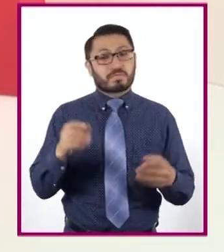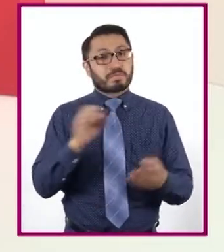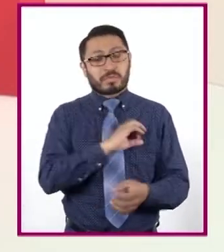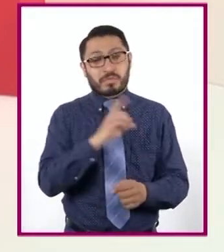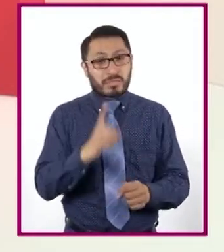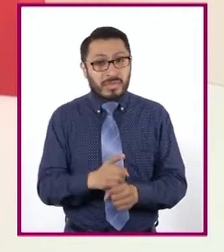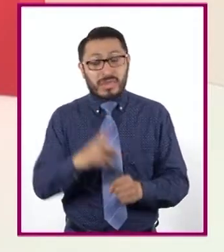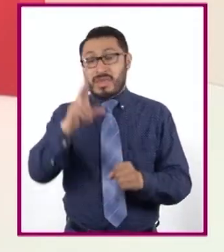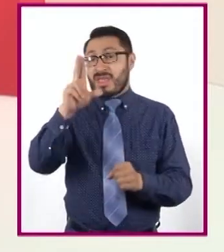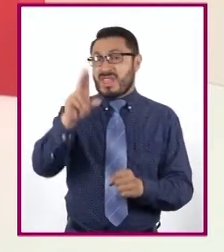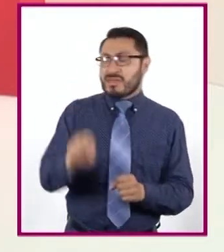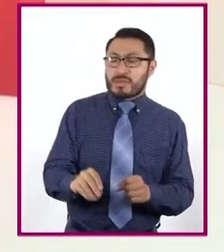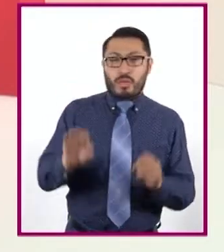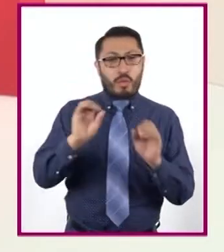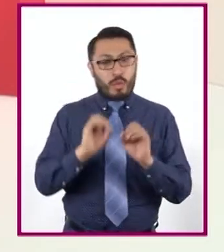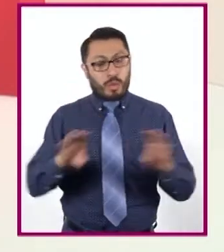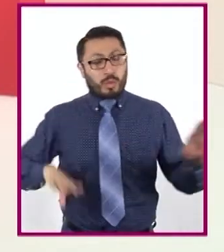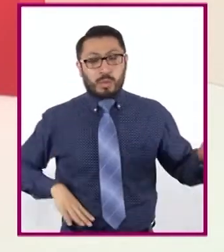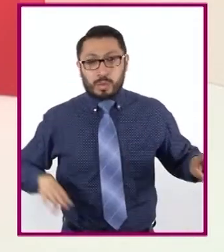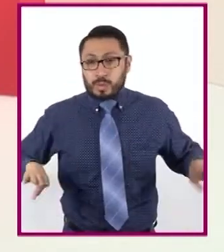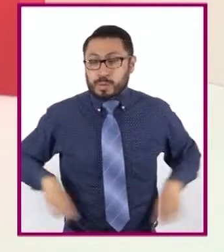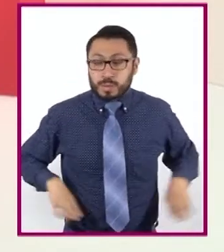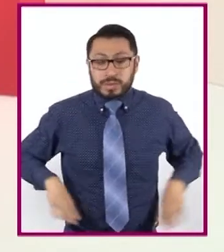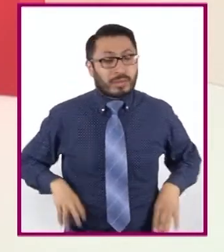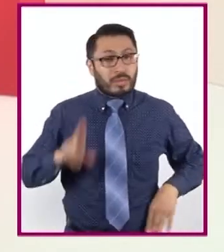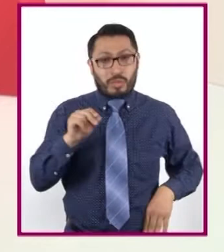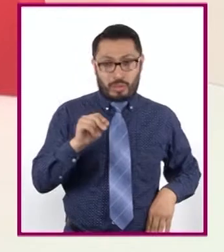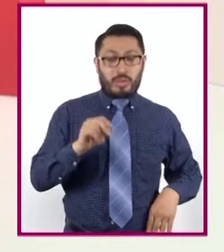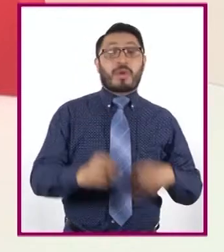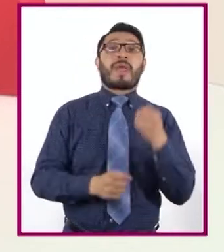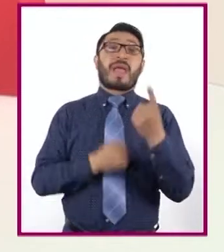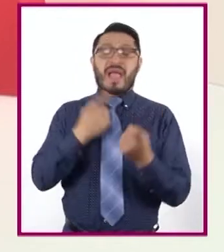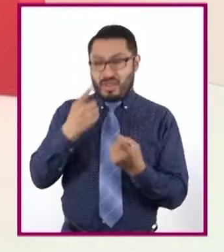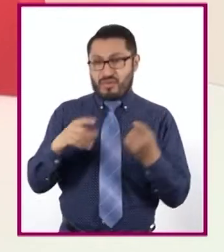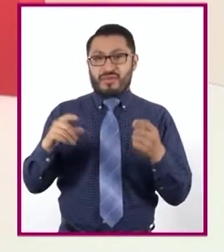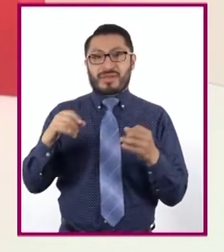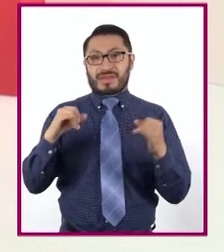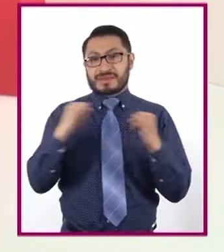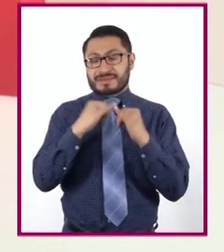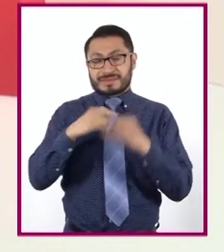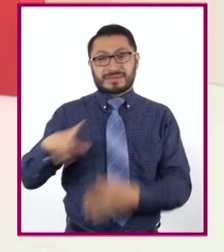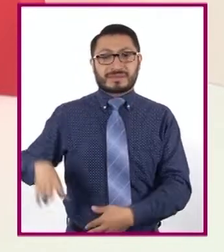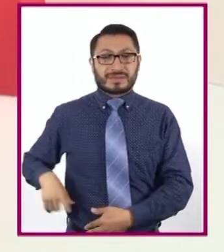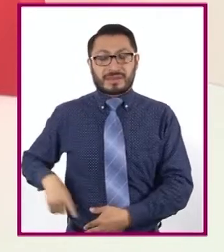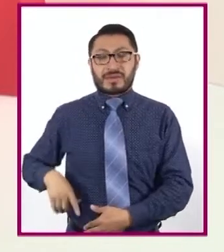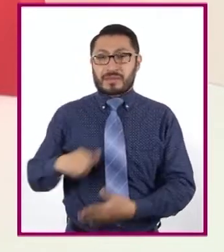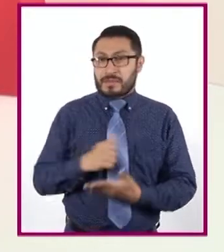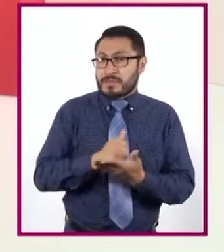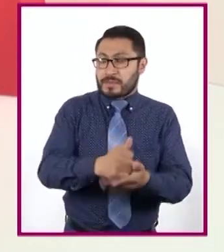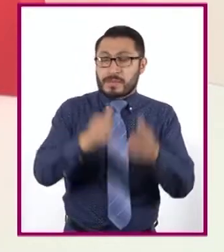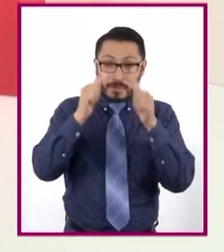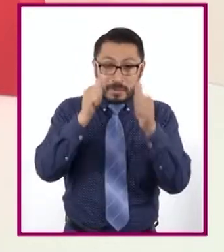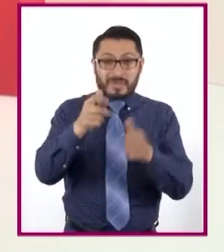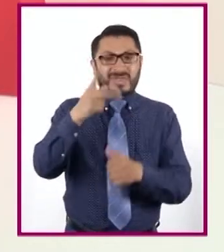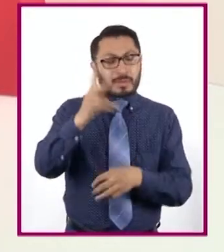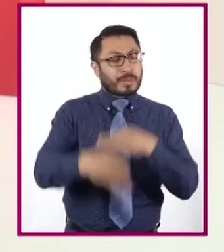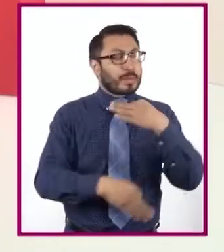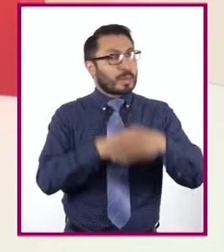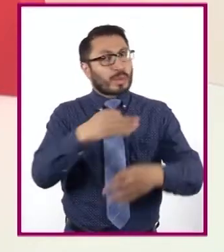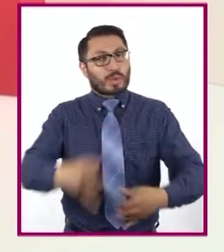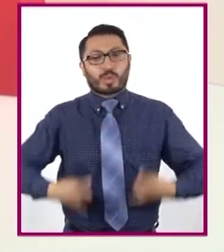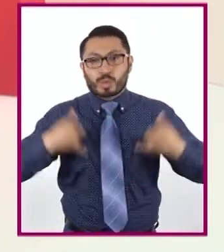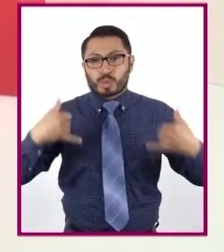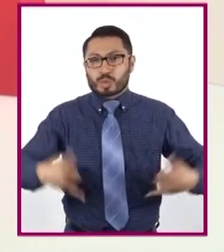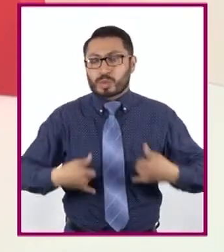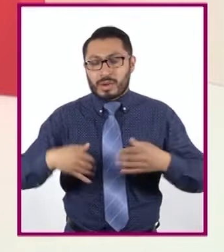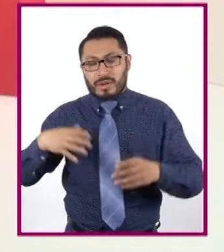que hay instancias de gobierno encargadas de atender esa situación. Pero, ¿todas y todos los adolescentes